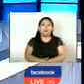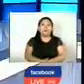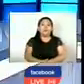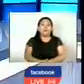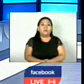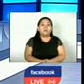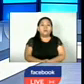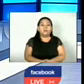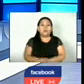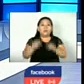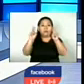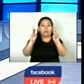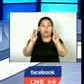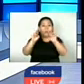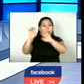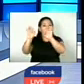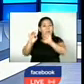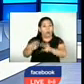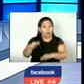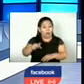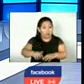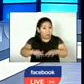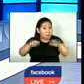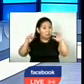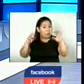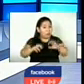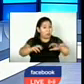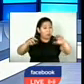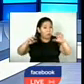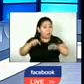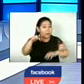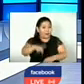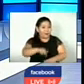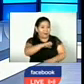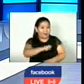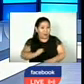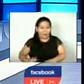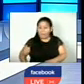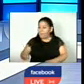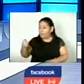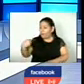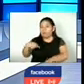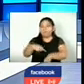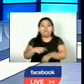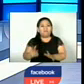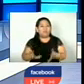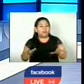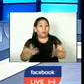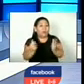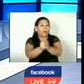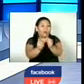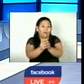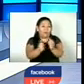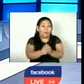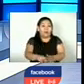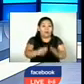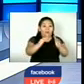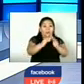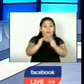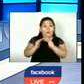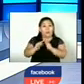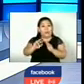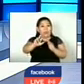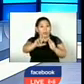vamos a hablar del clima la fuerte tormenta que han registrado en el país en las últimas horas han causado daños materiales a tres familias de las colonias